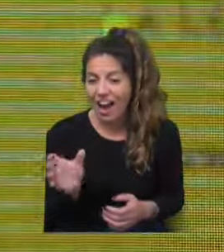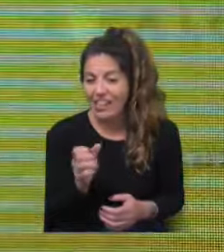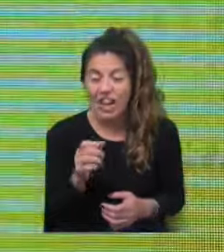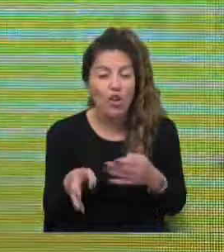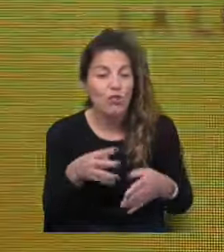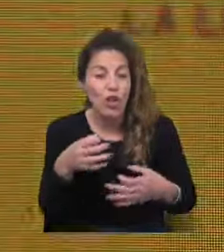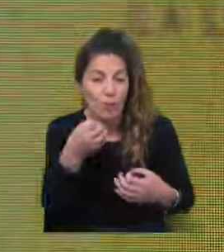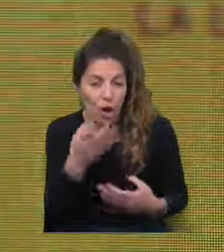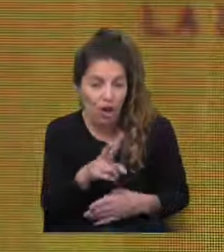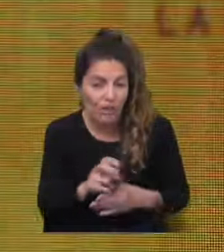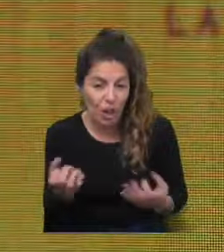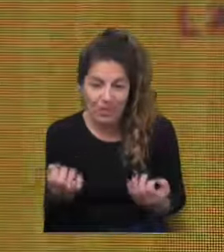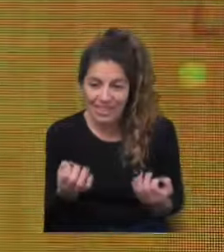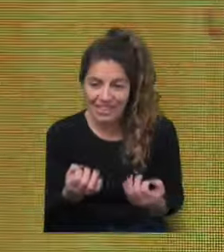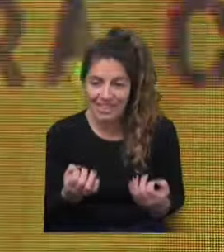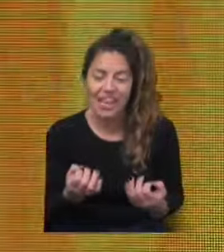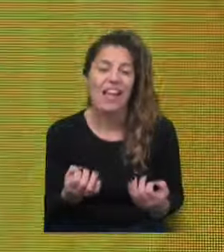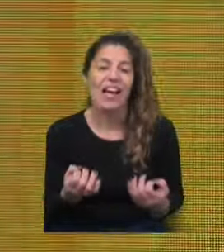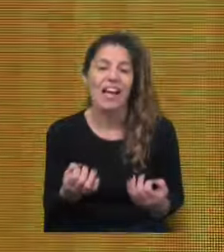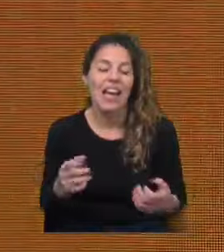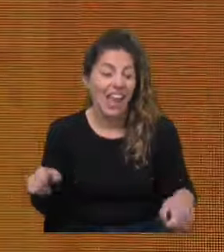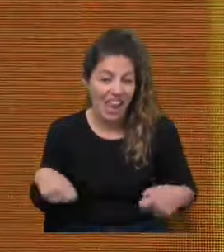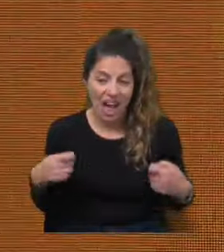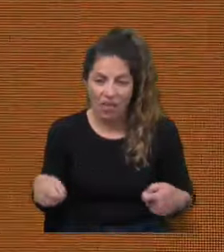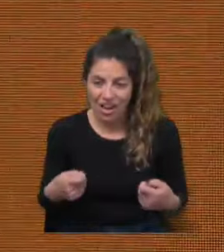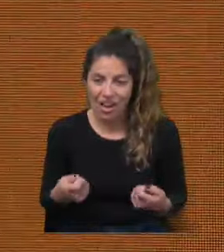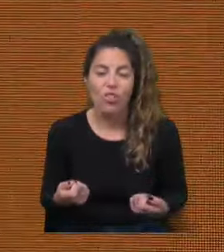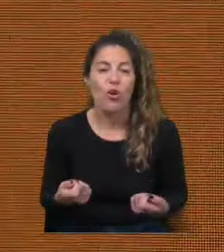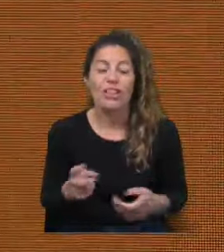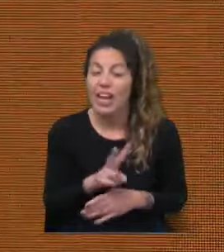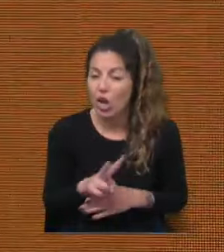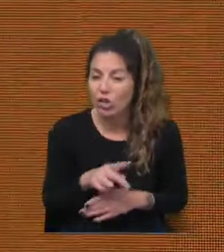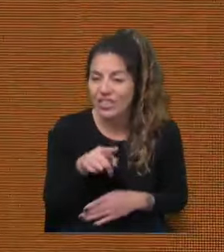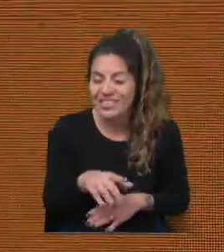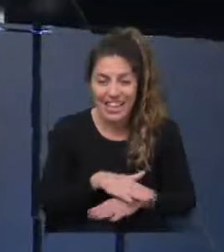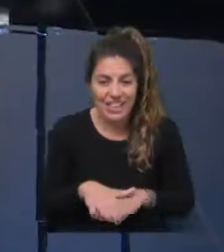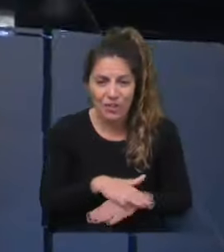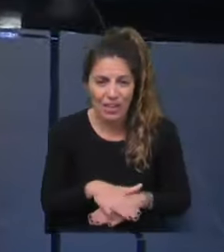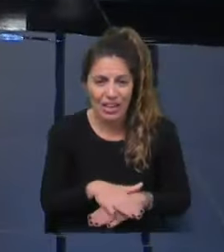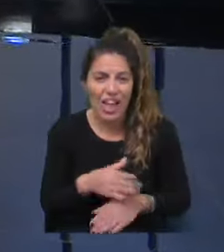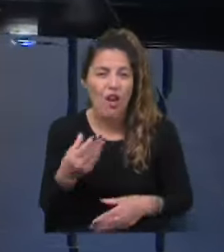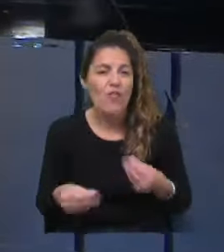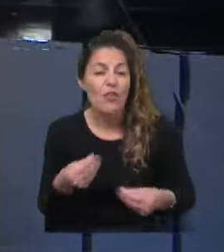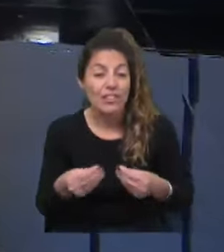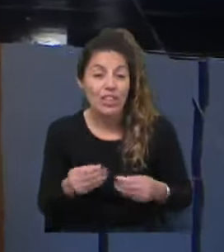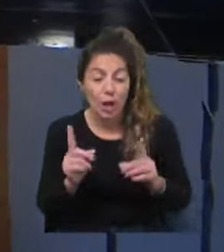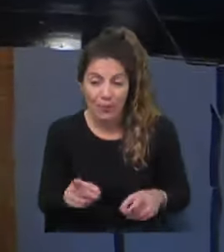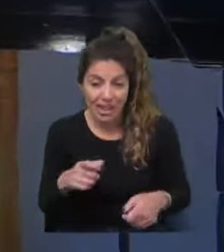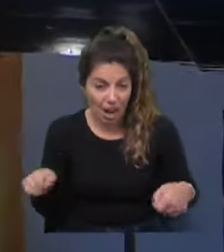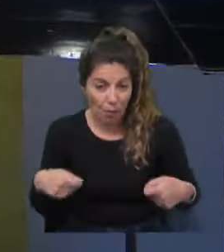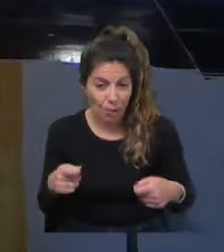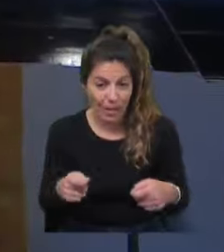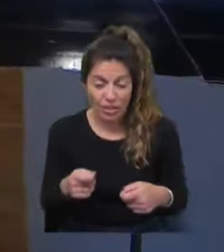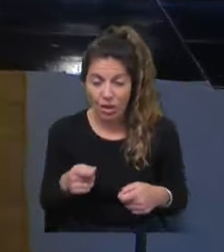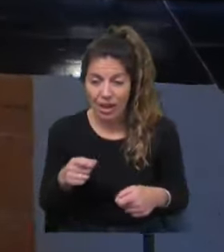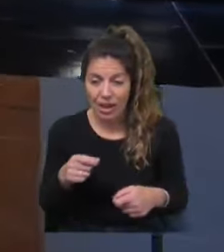mejor la Fiscalía Especializada en lavado, hasta que los controles a ese nivel. ¿Y una flexibilización en lo que refiere al lavado